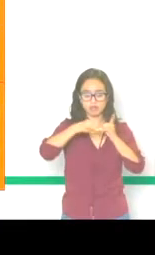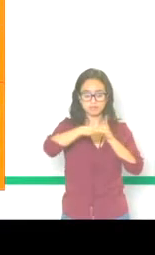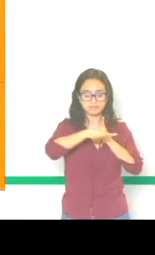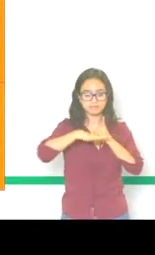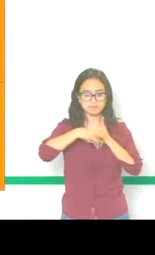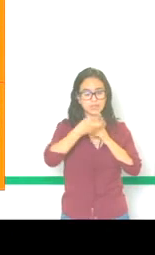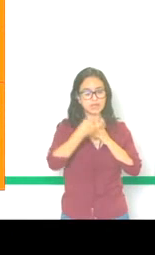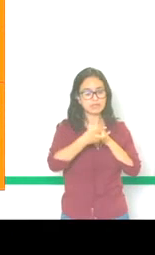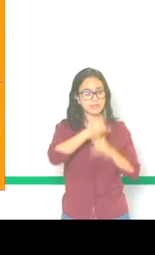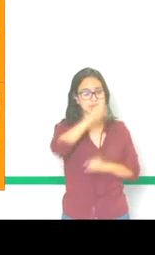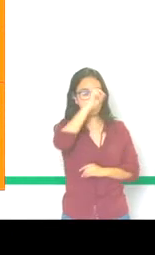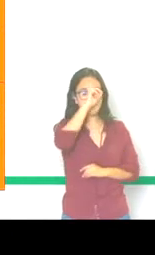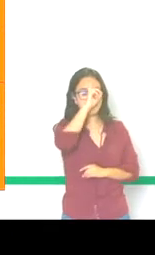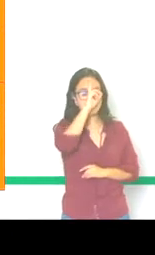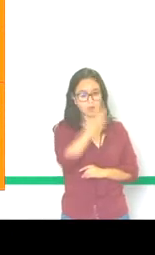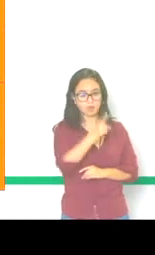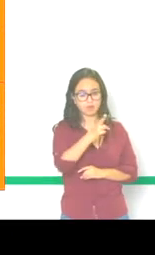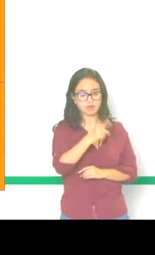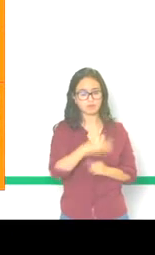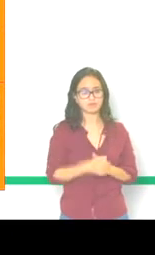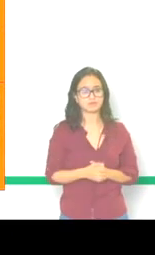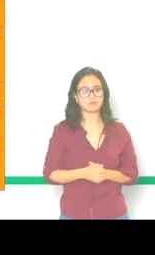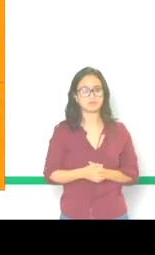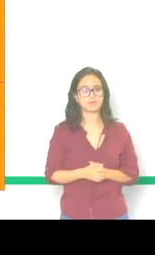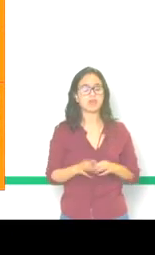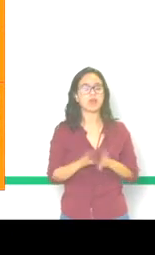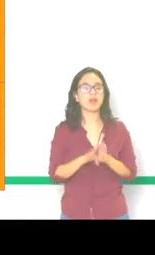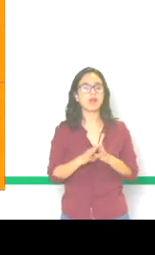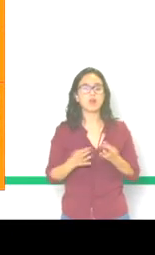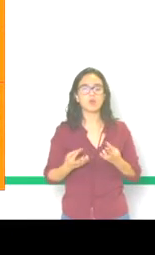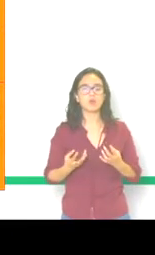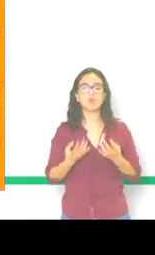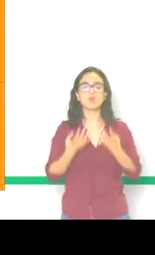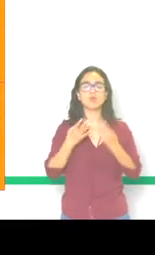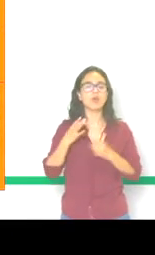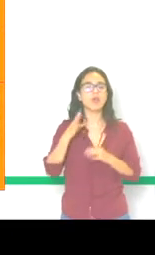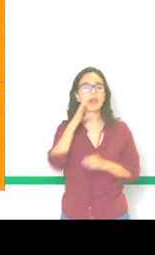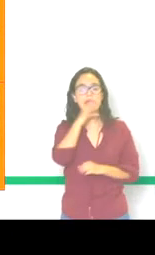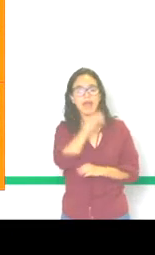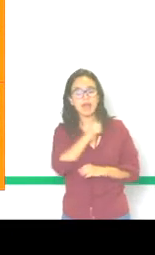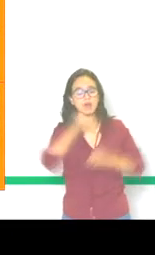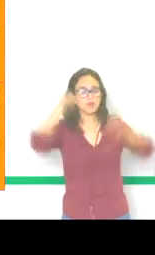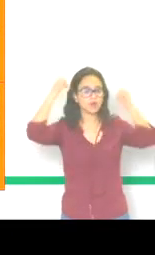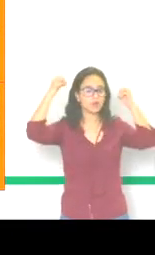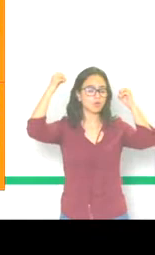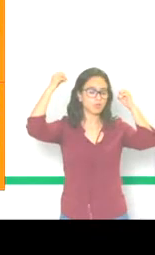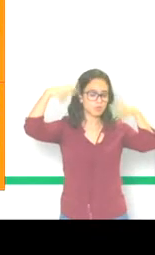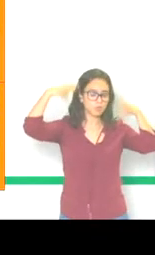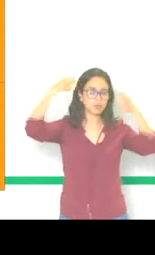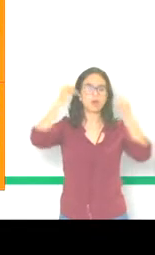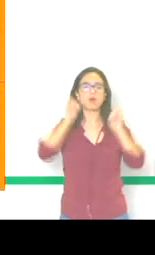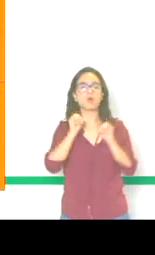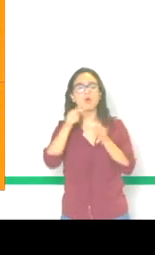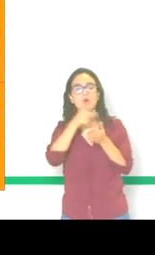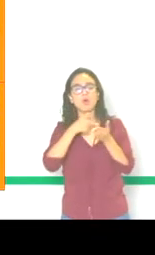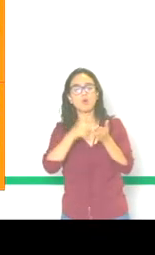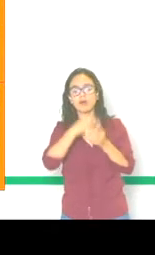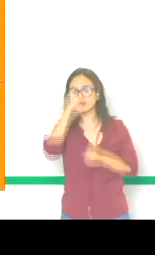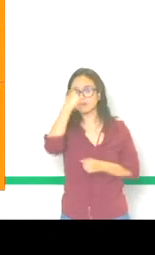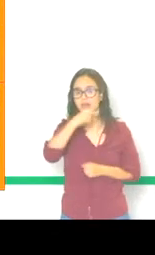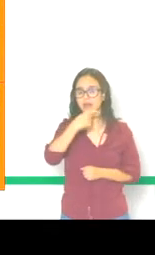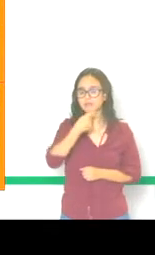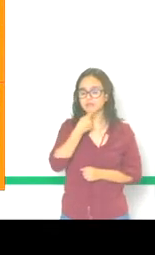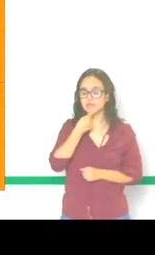Se suspenden saunas, vapores, regaderas, áreas recreativas infantiles y